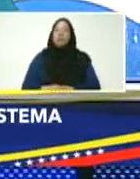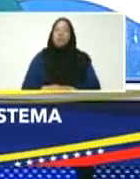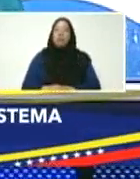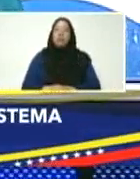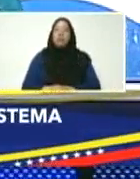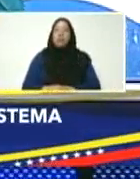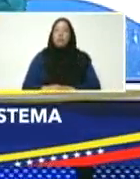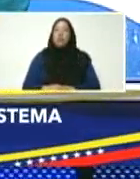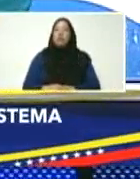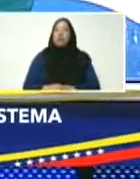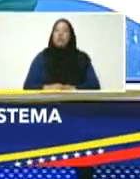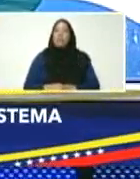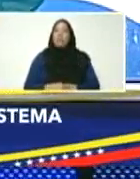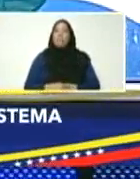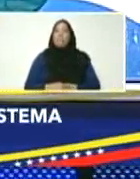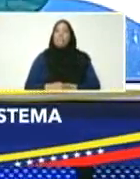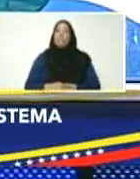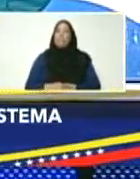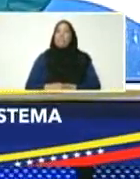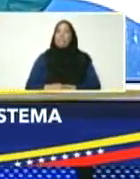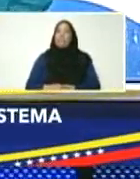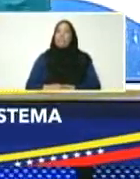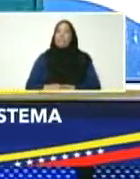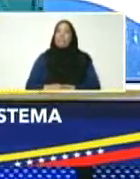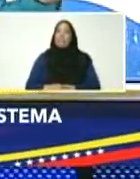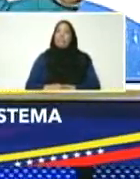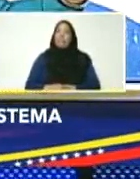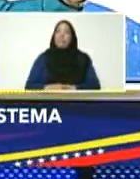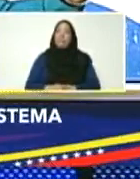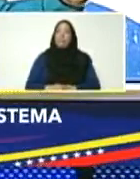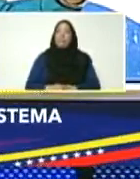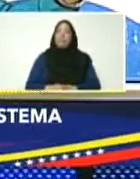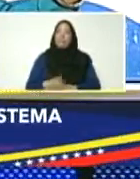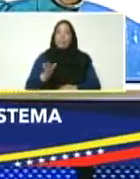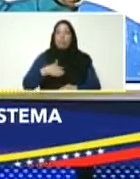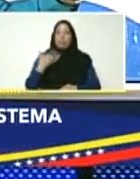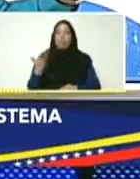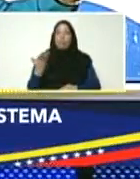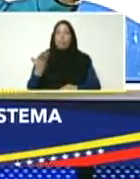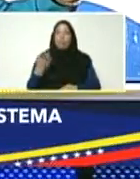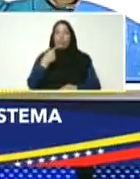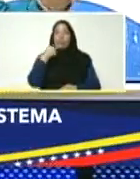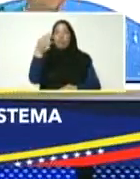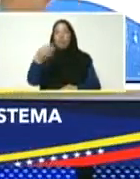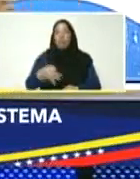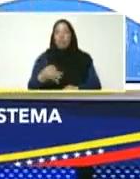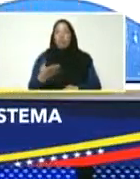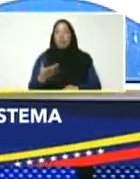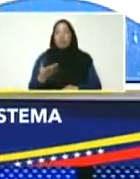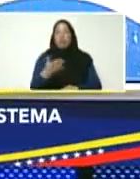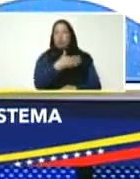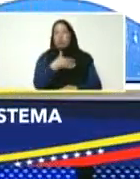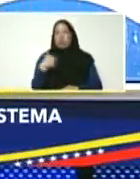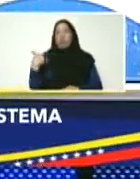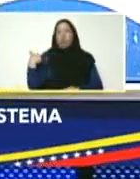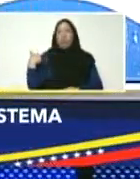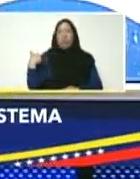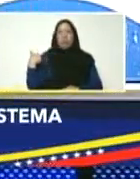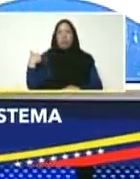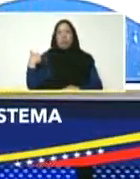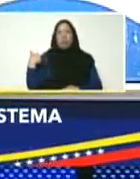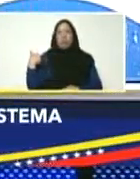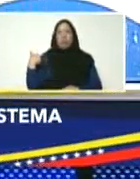Y tenemos que llegar con la mayor recuperación posible, ¿verdad? Yo quisiera